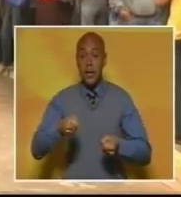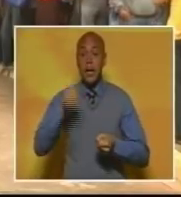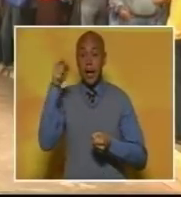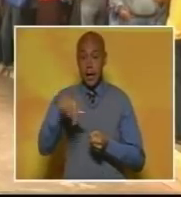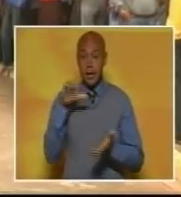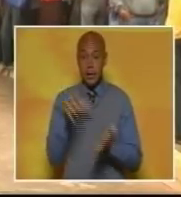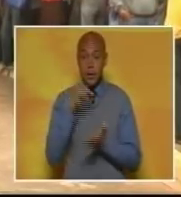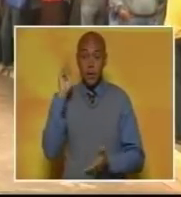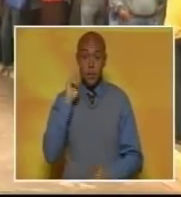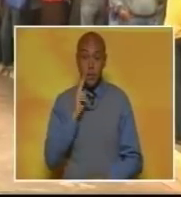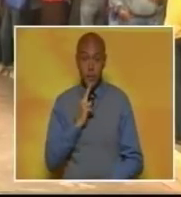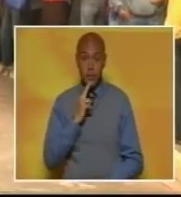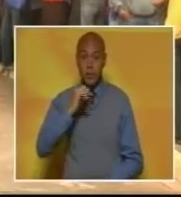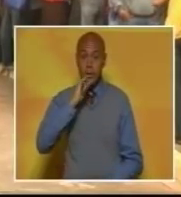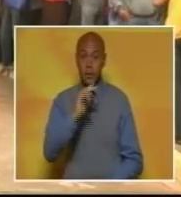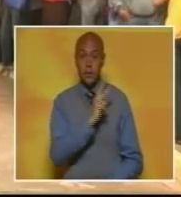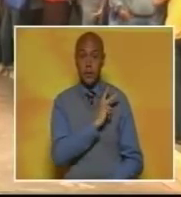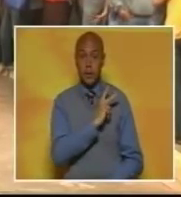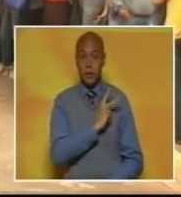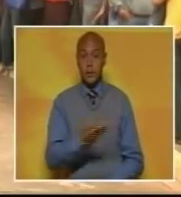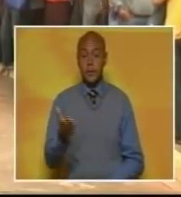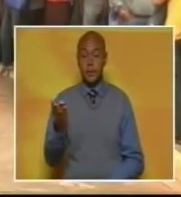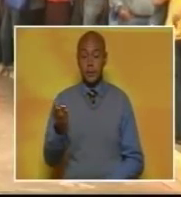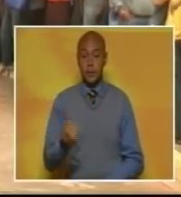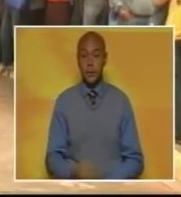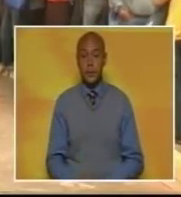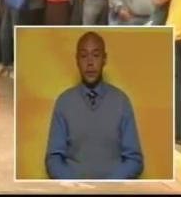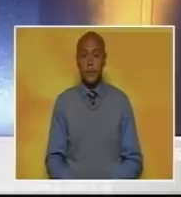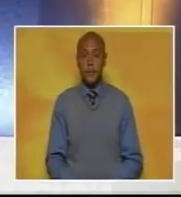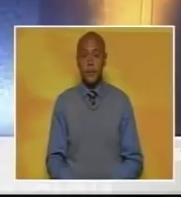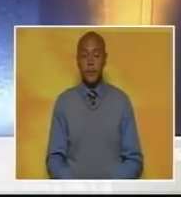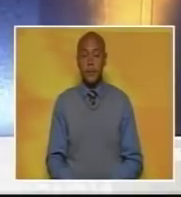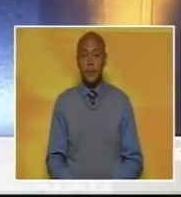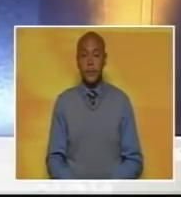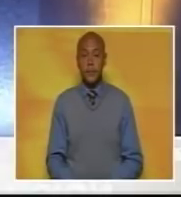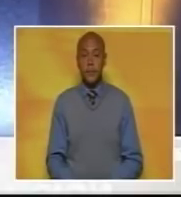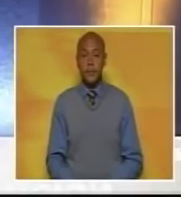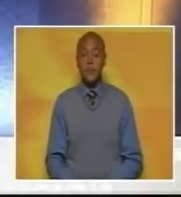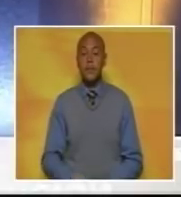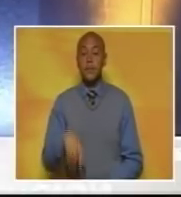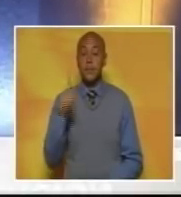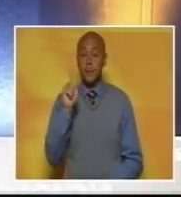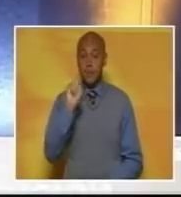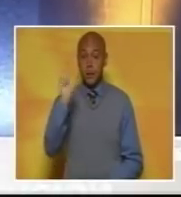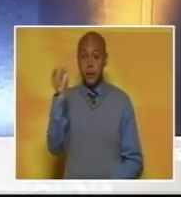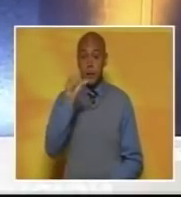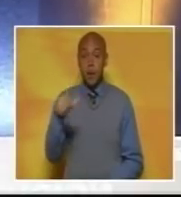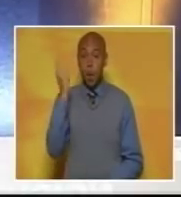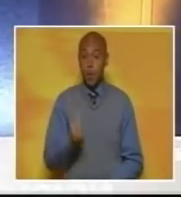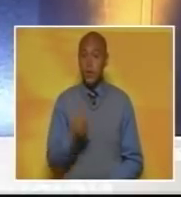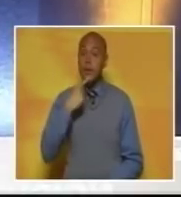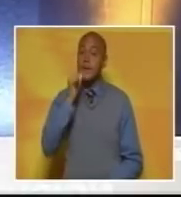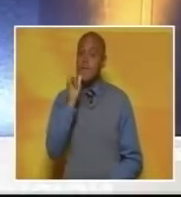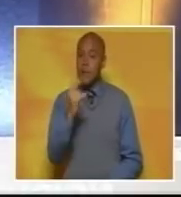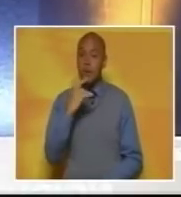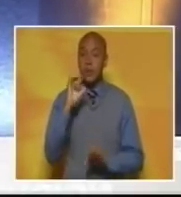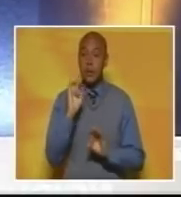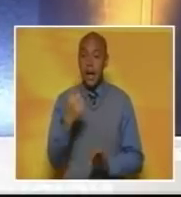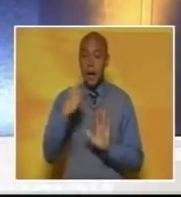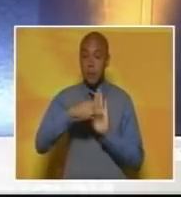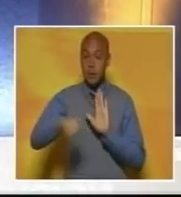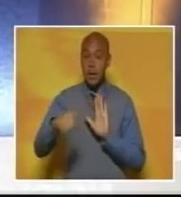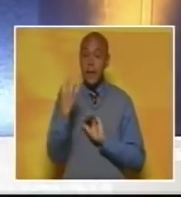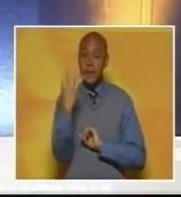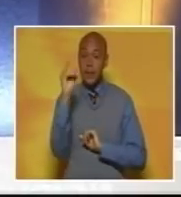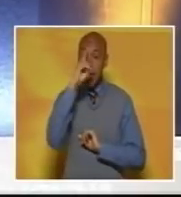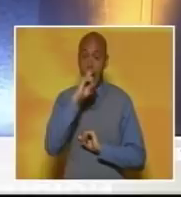Desde el Estado Bolívar, Enderson Pérez, Noticiero Venevisión. El Tribunal Supremo de Justicia ratificó la condena de 30 años de